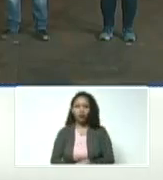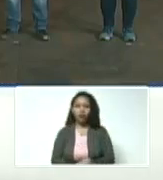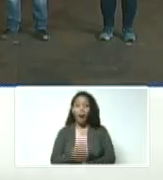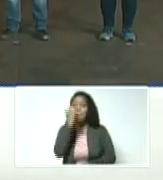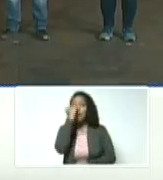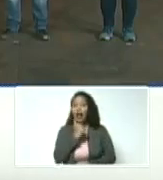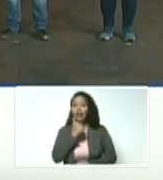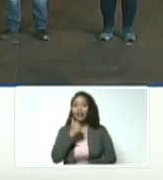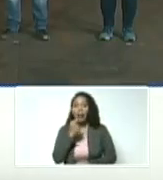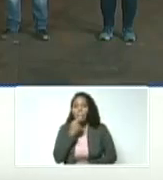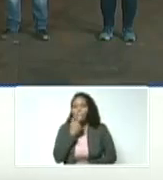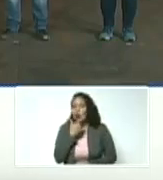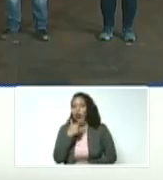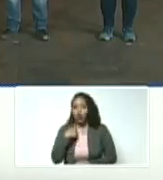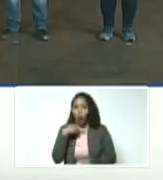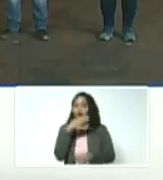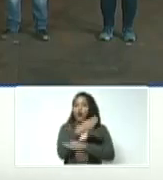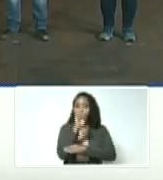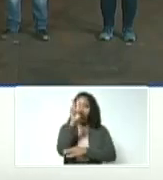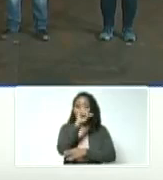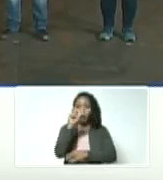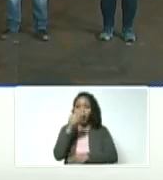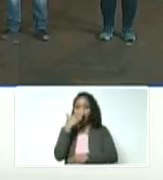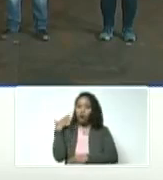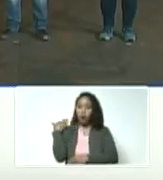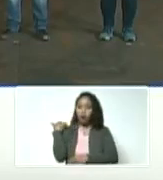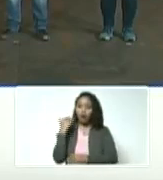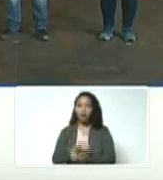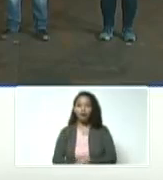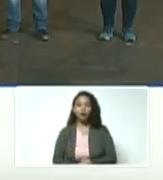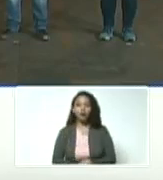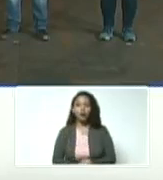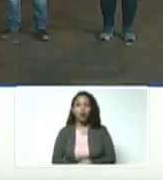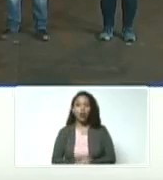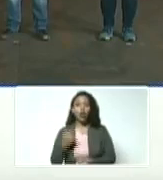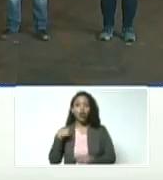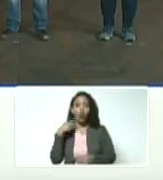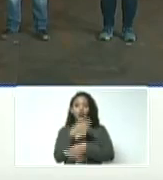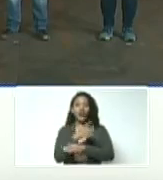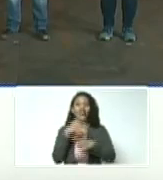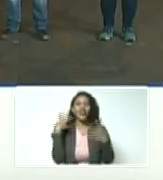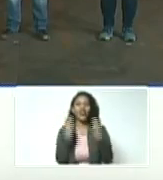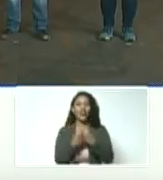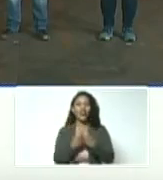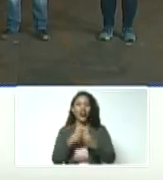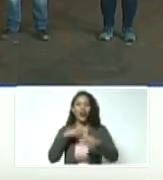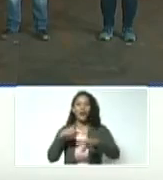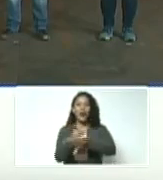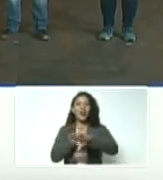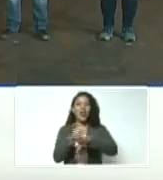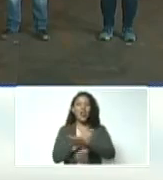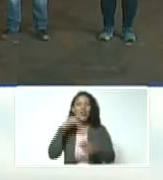está hermosa. Yo estuve por allá hace 2 semanas exactamente. Estuve con Drácula y con